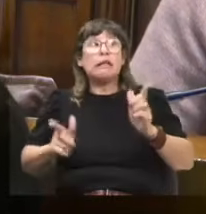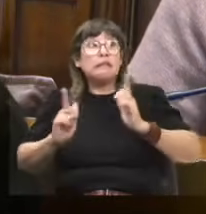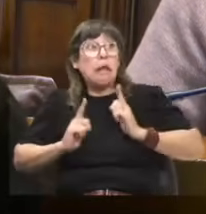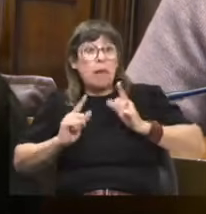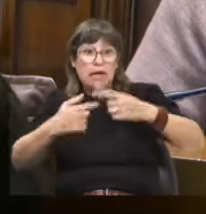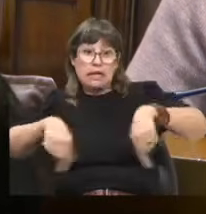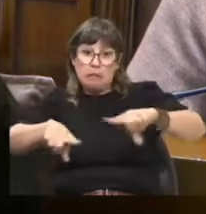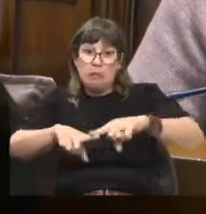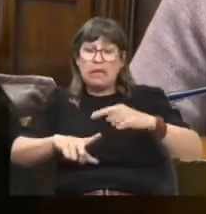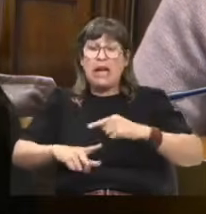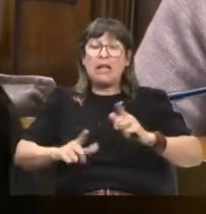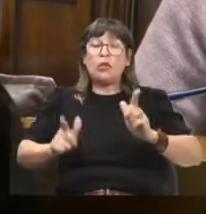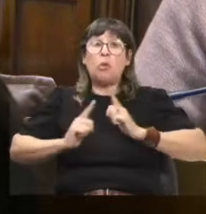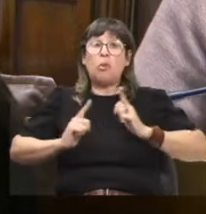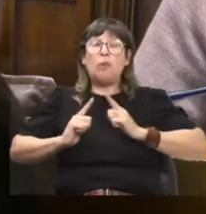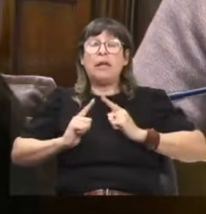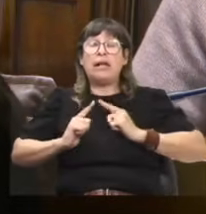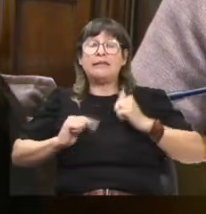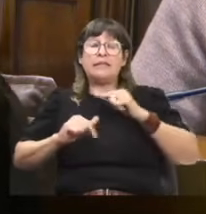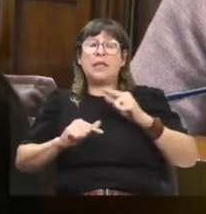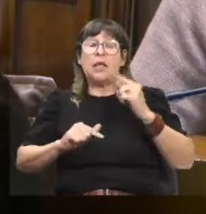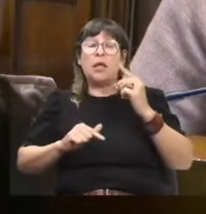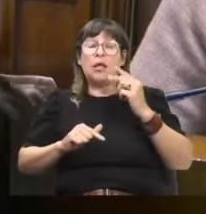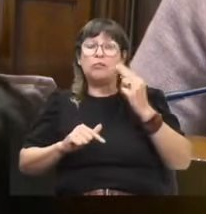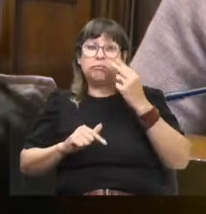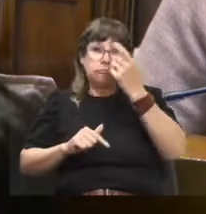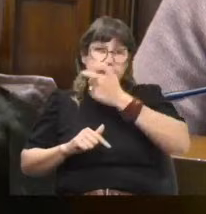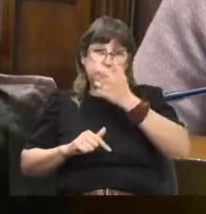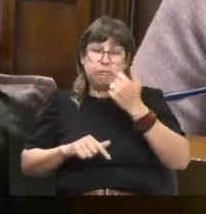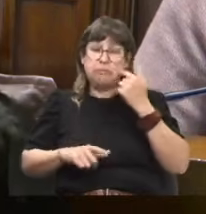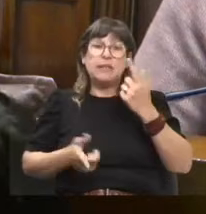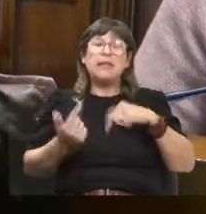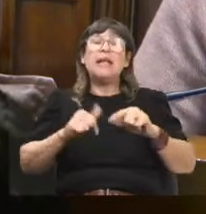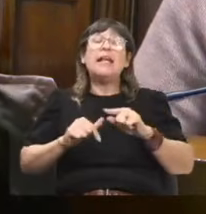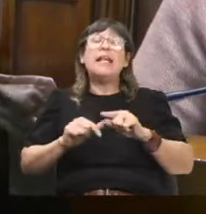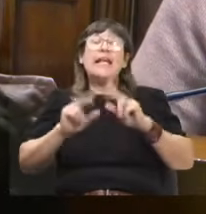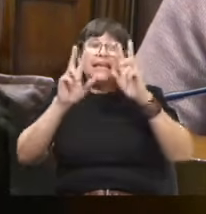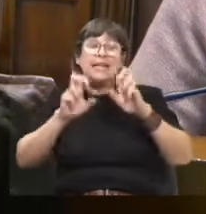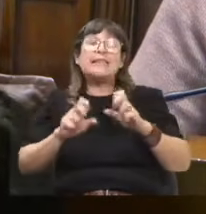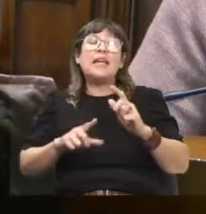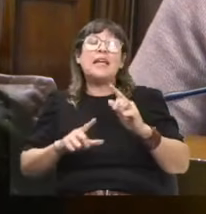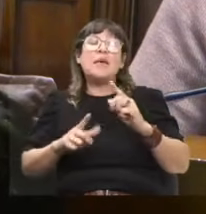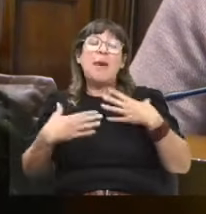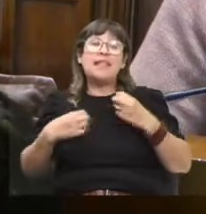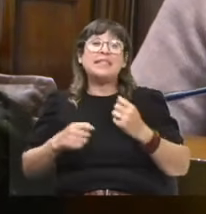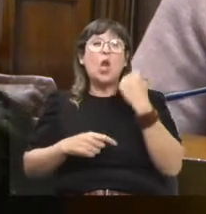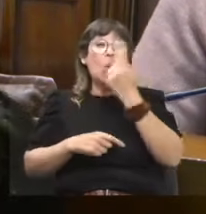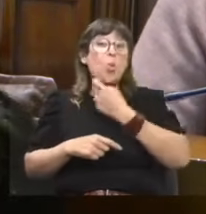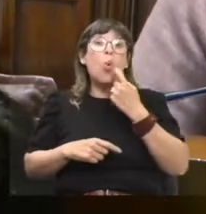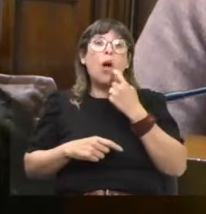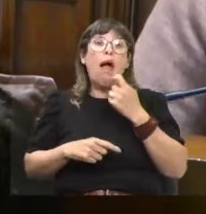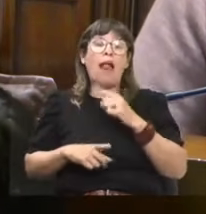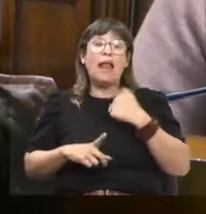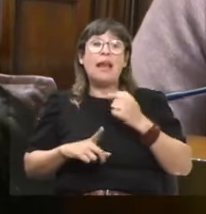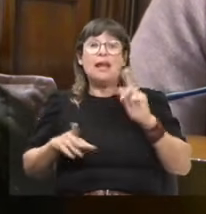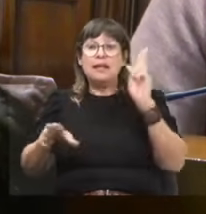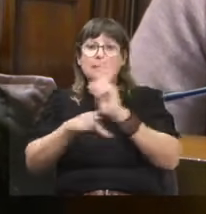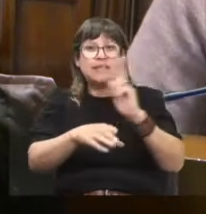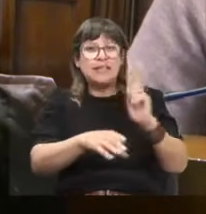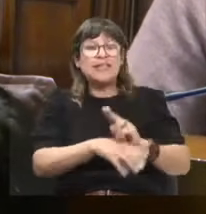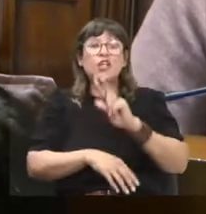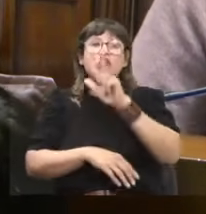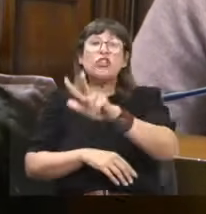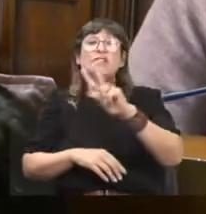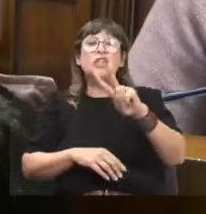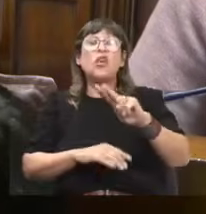para operarse de cataratas. En el marco del programa de salud bucal, se visitó 327 escuelas